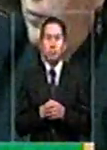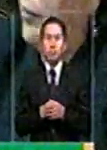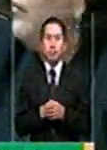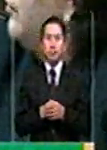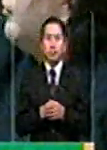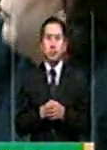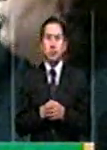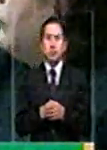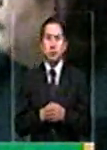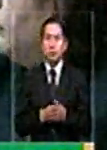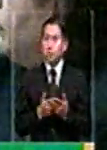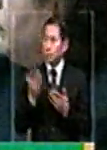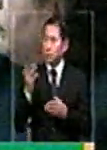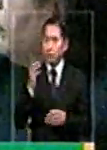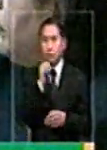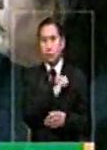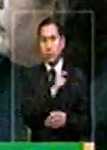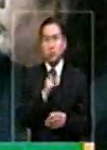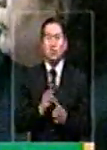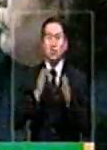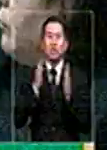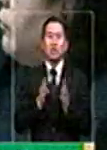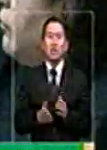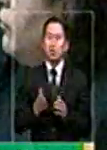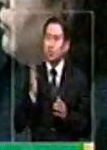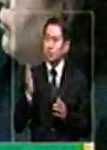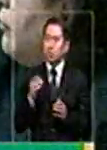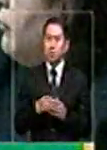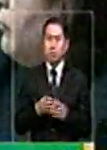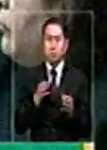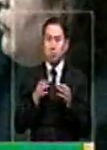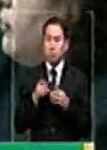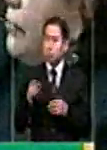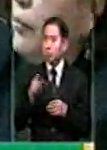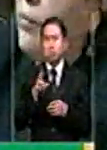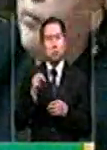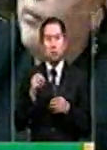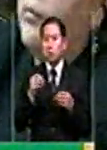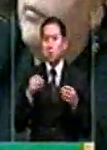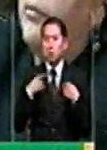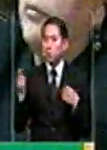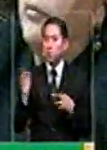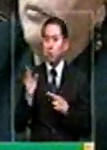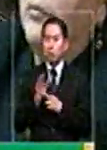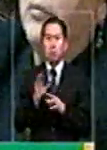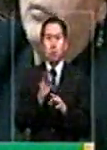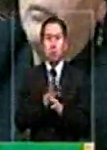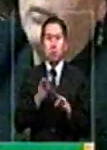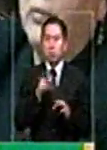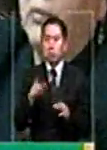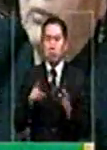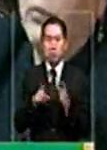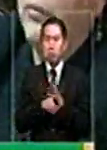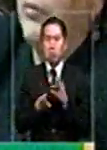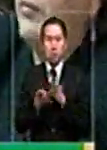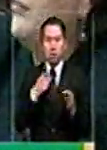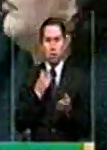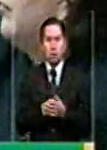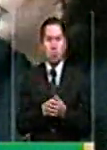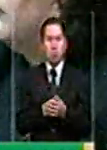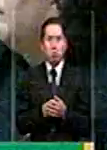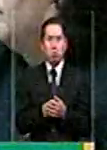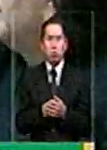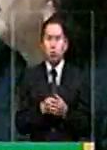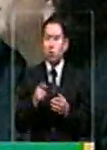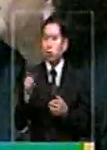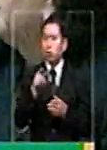Y acá el alcalde Revilla indica que no tiene ninguna representación legal, que no